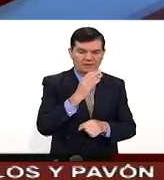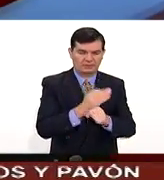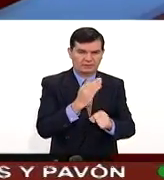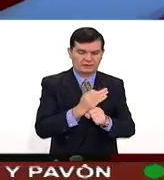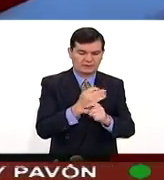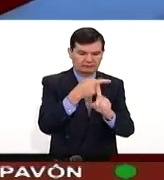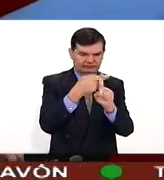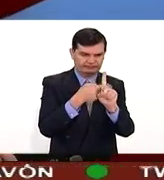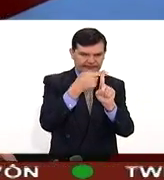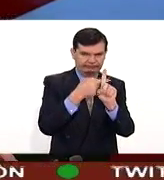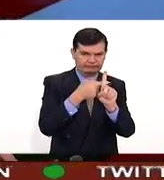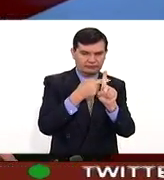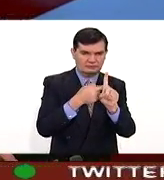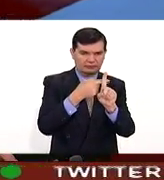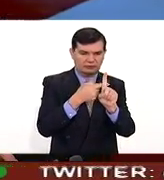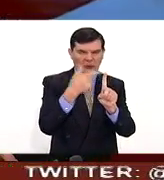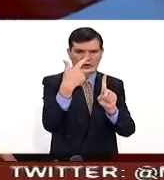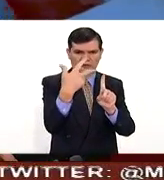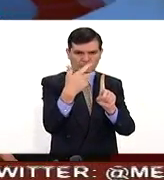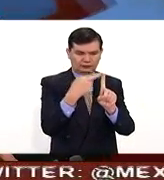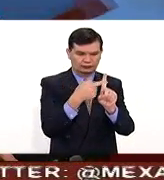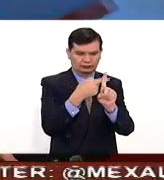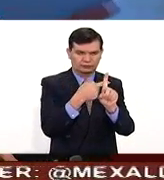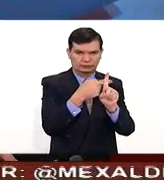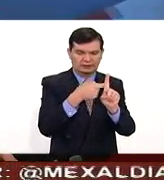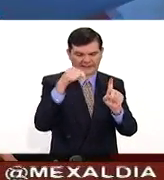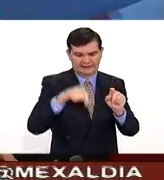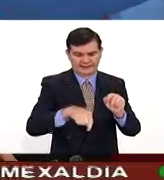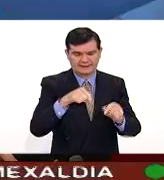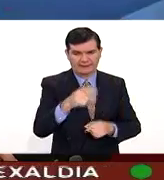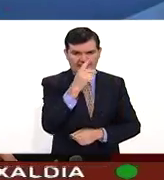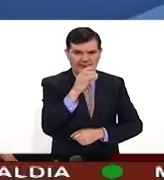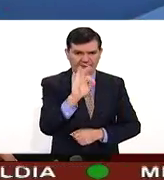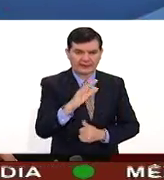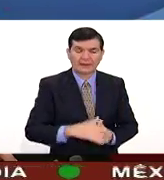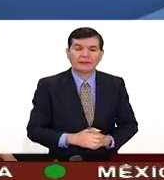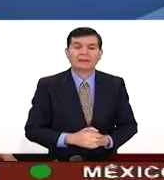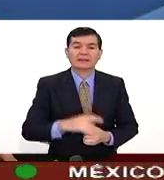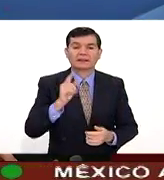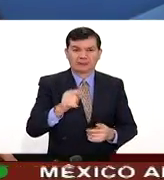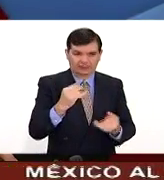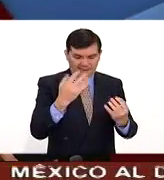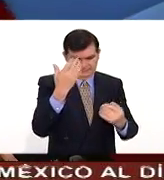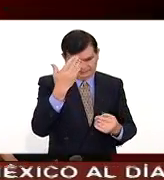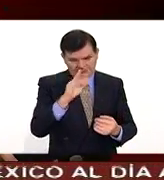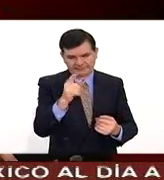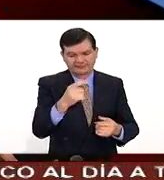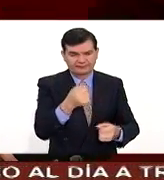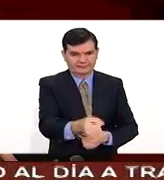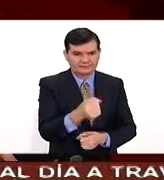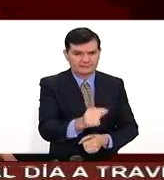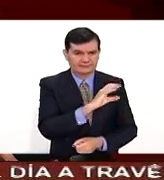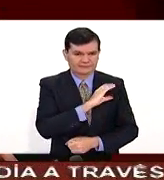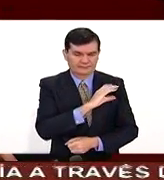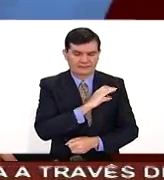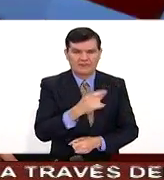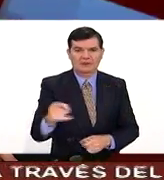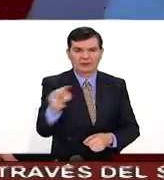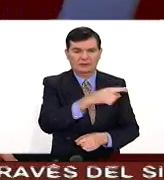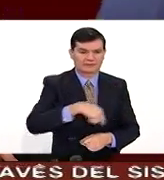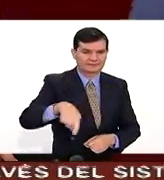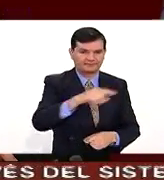la temperatura 8 grados centígrados aquí en la Ciudad de México. Y desde aquí, como siempre, un saludo muy afectuoso a quienes nos